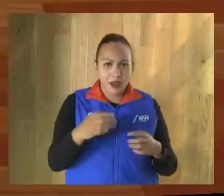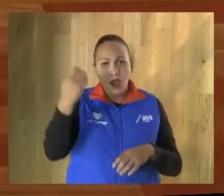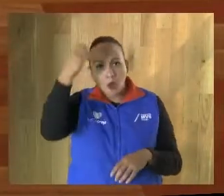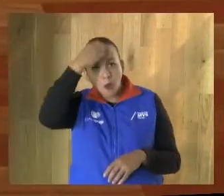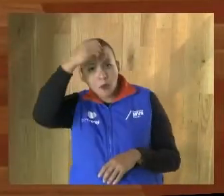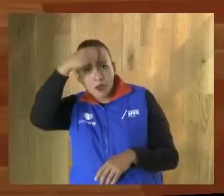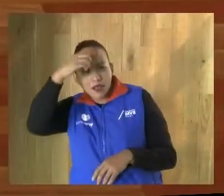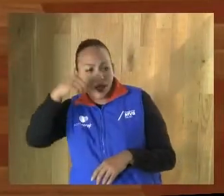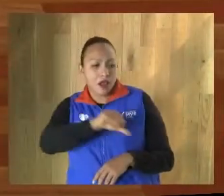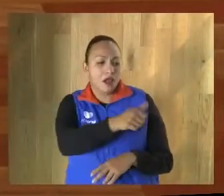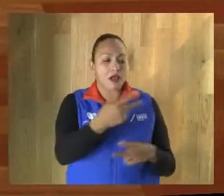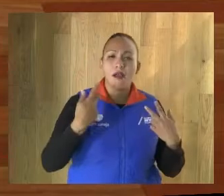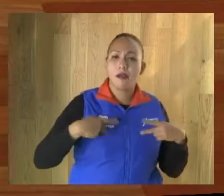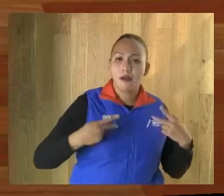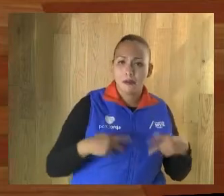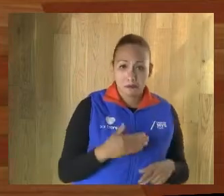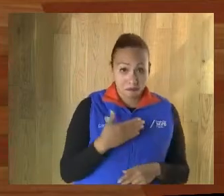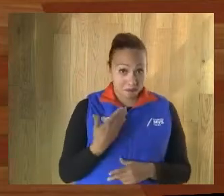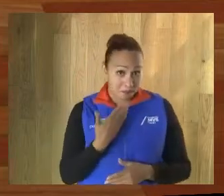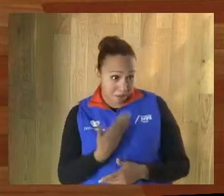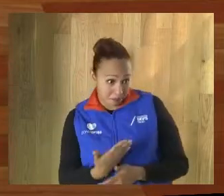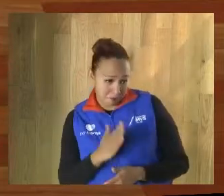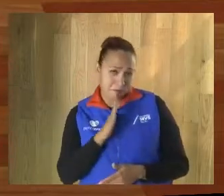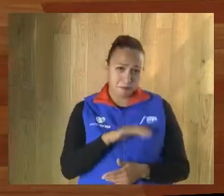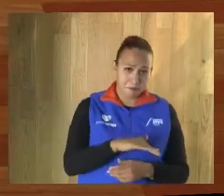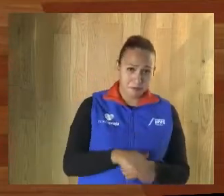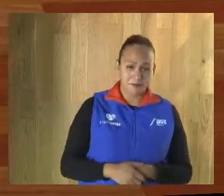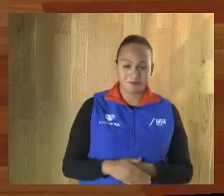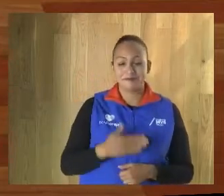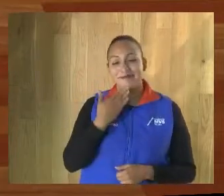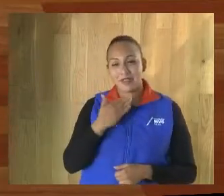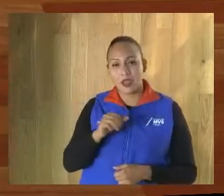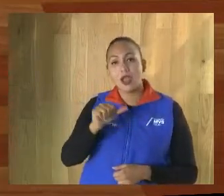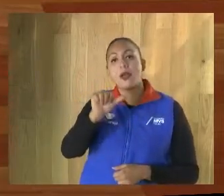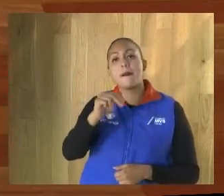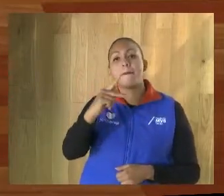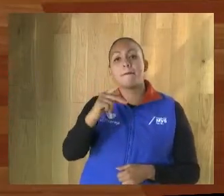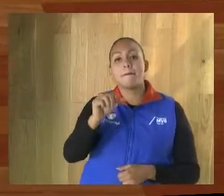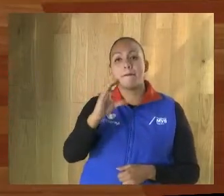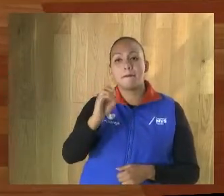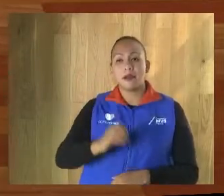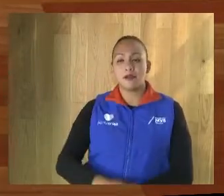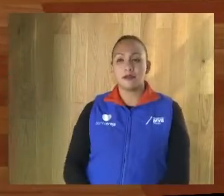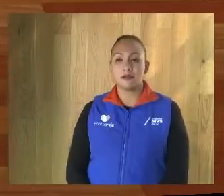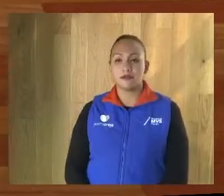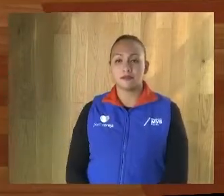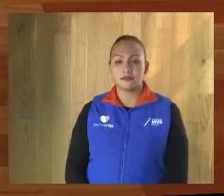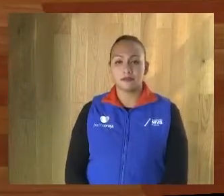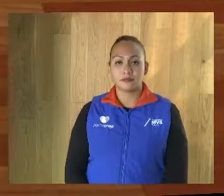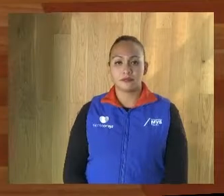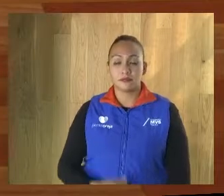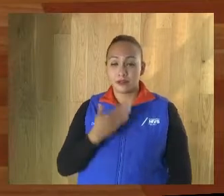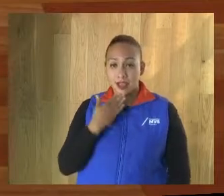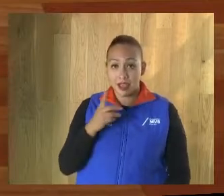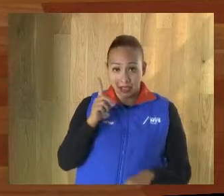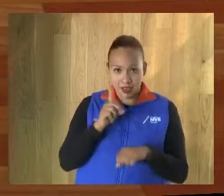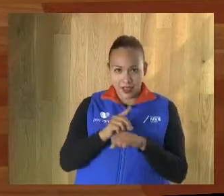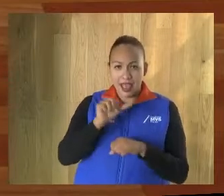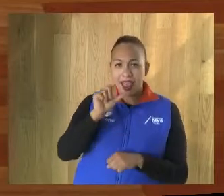opinan? Exacto, eso es lo que sigue. Y Pau, ¿tenemos algún otro comentario? Así es, el día también